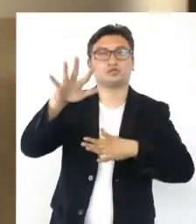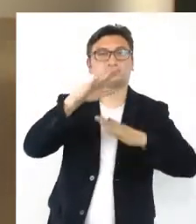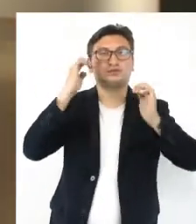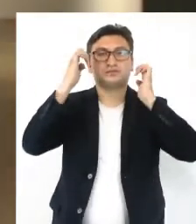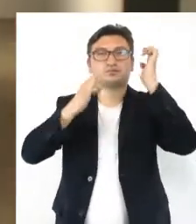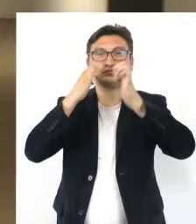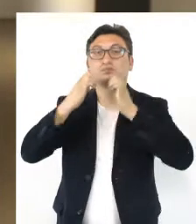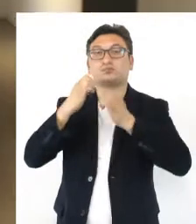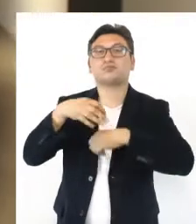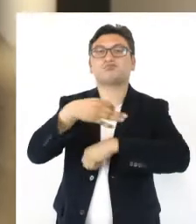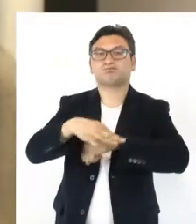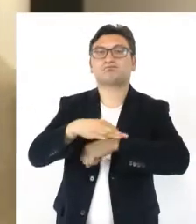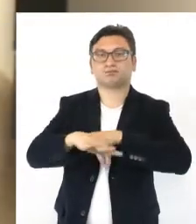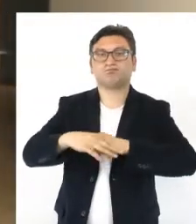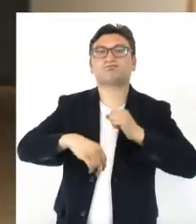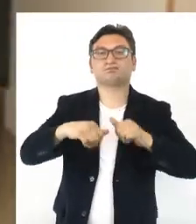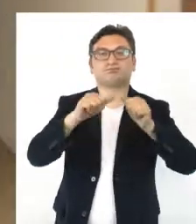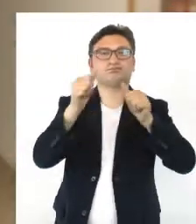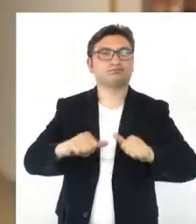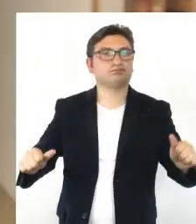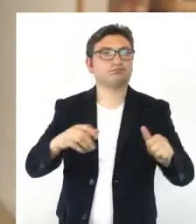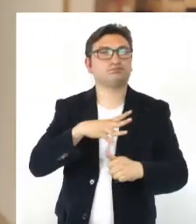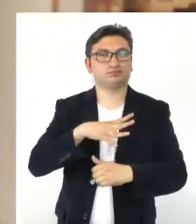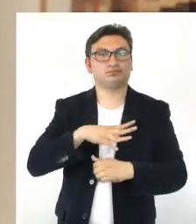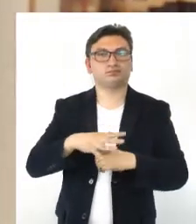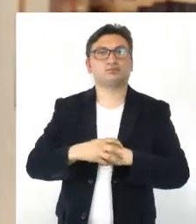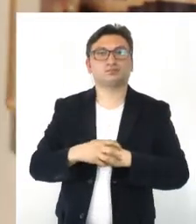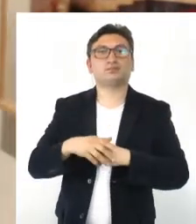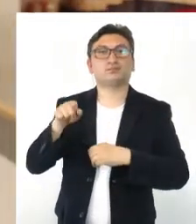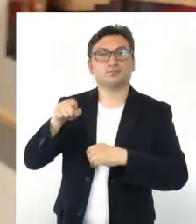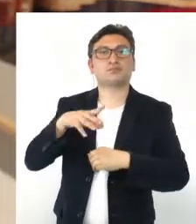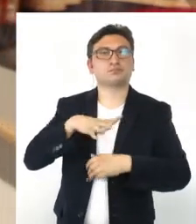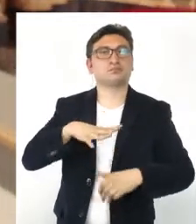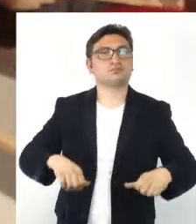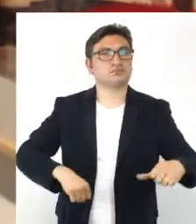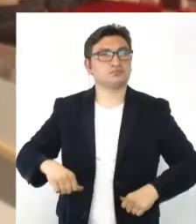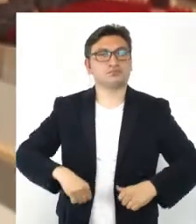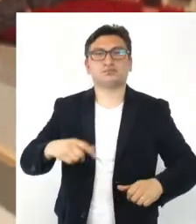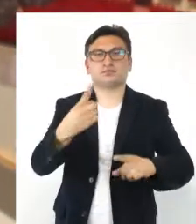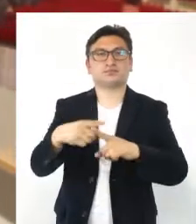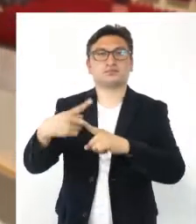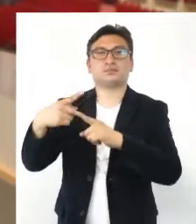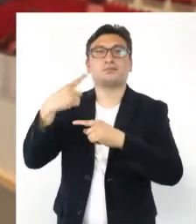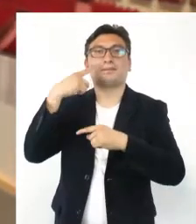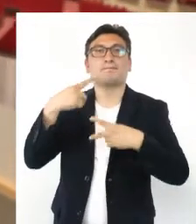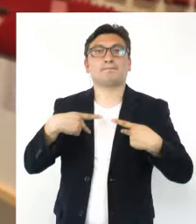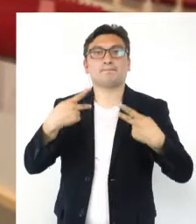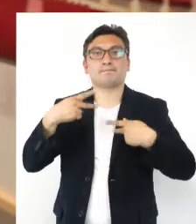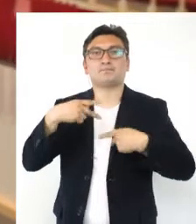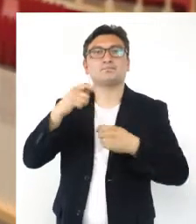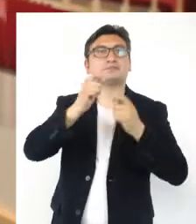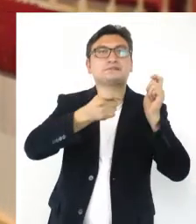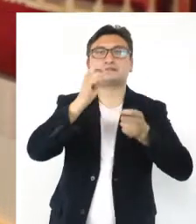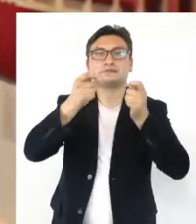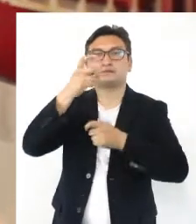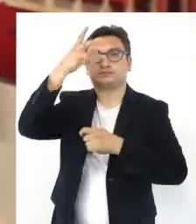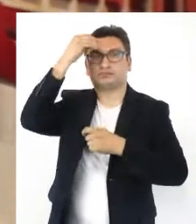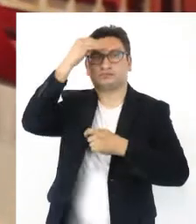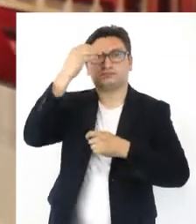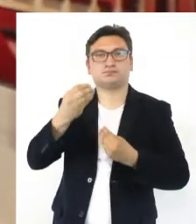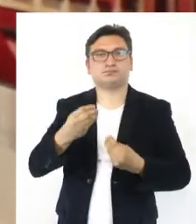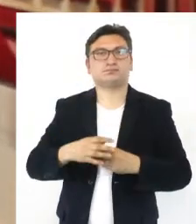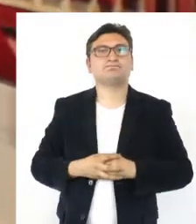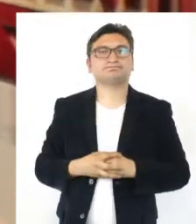San Ildefonso alberga exposiciones temporales de arte. Complementarias a estas, realizan actividades para que sus visitantes profundicen